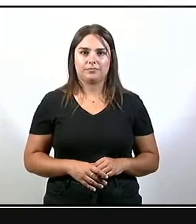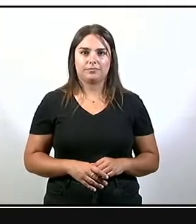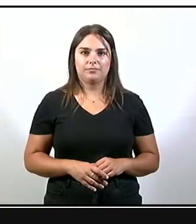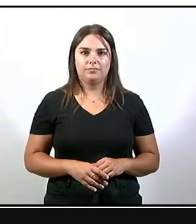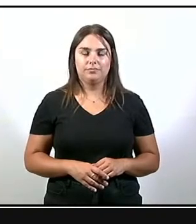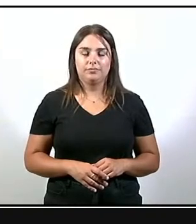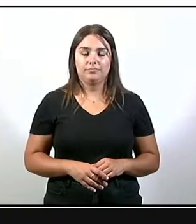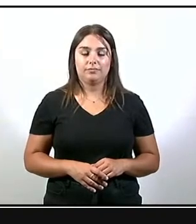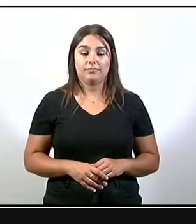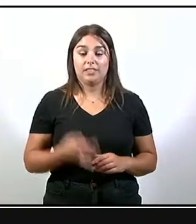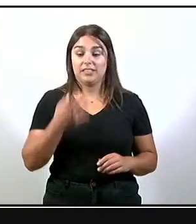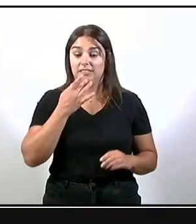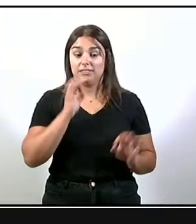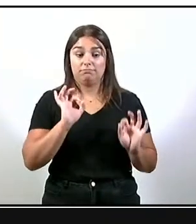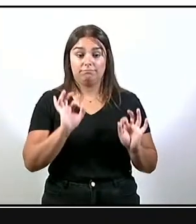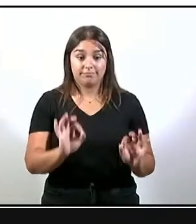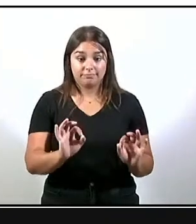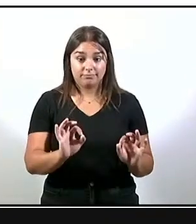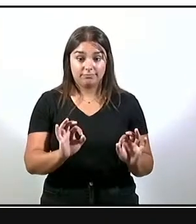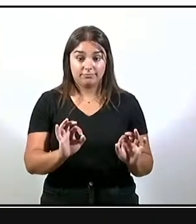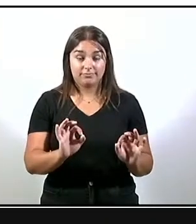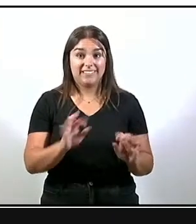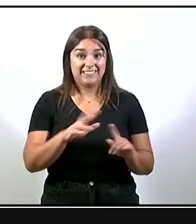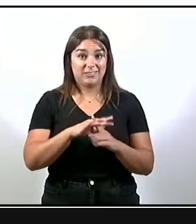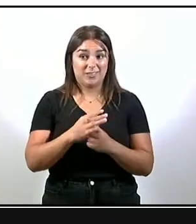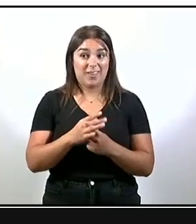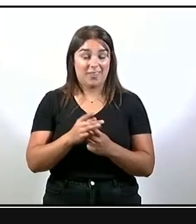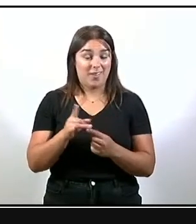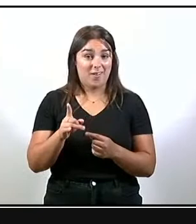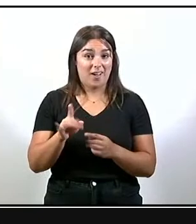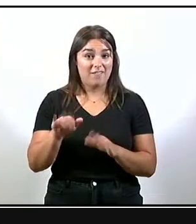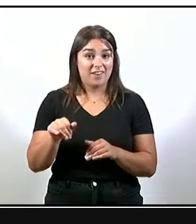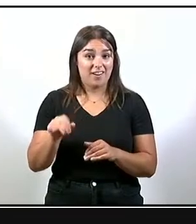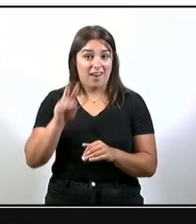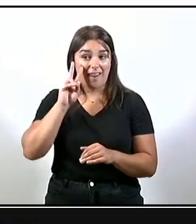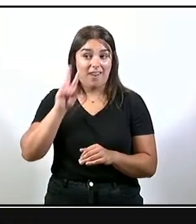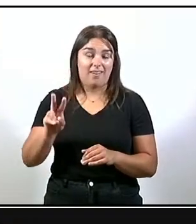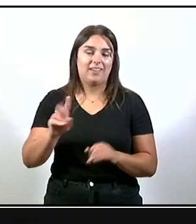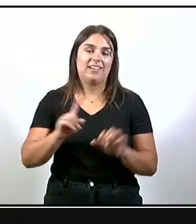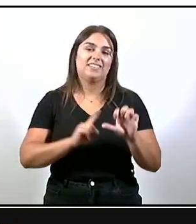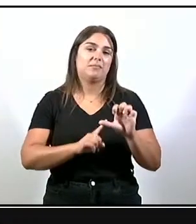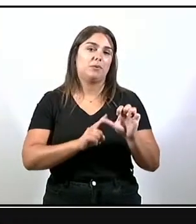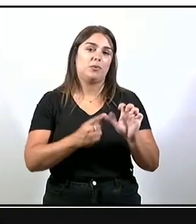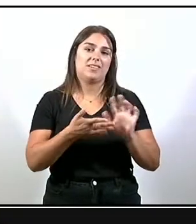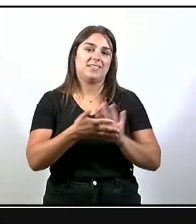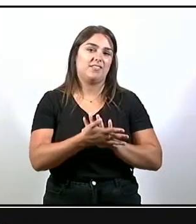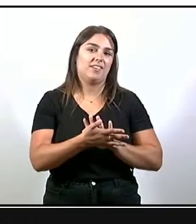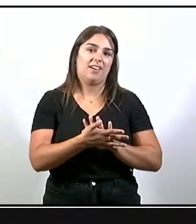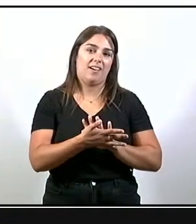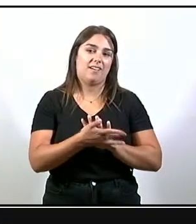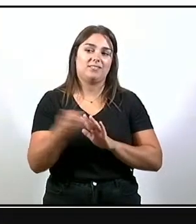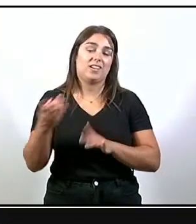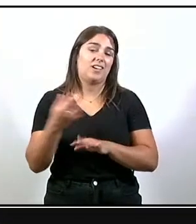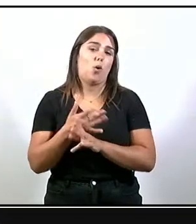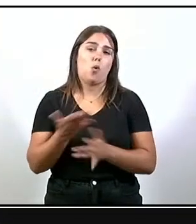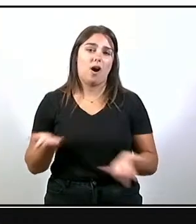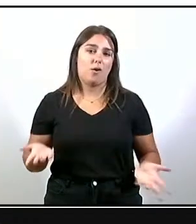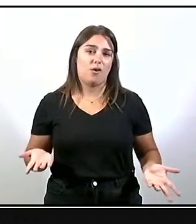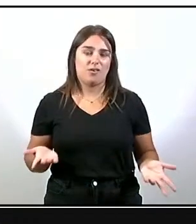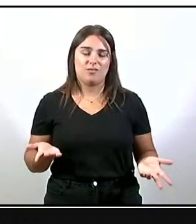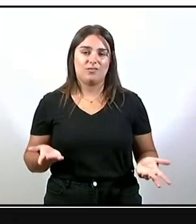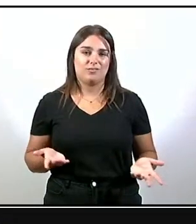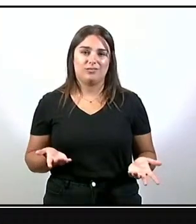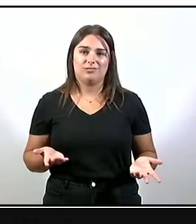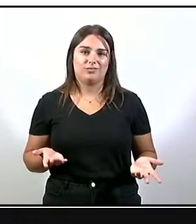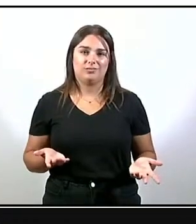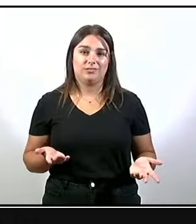De ser así, se confirmaría Extremadura como instrumento de juego.